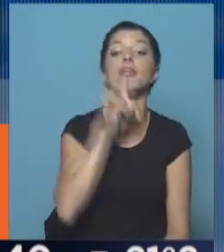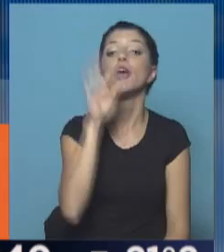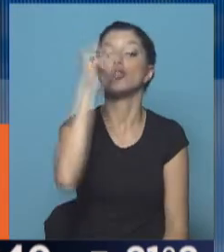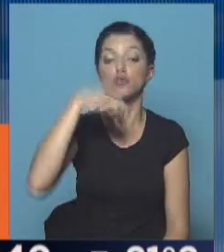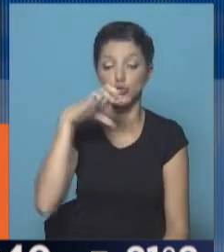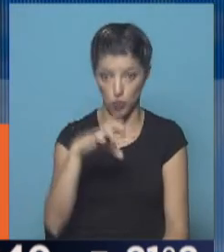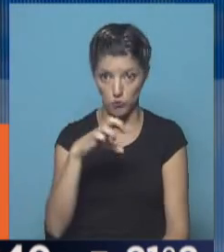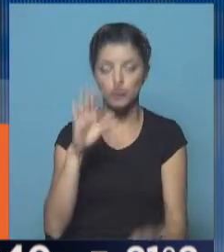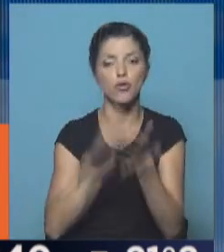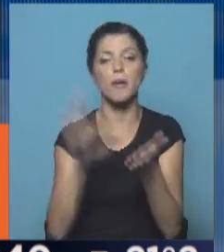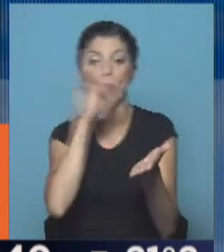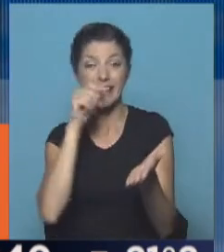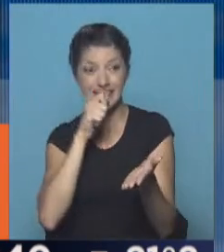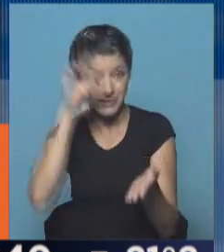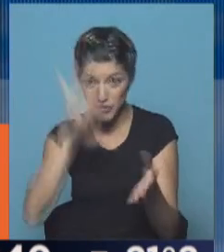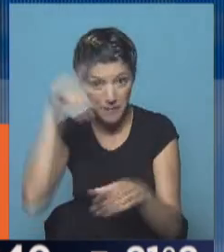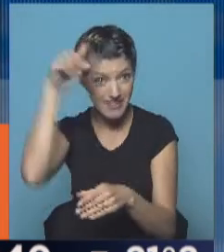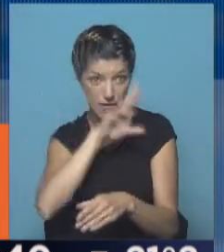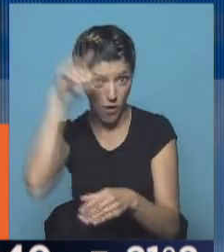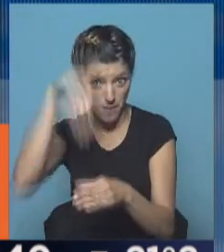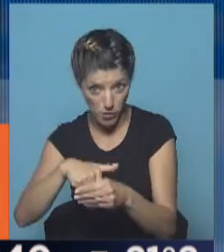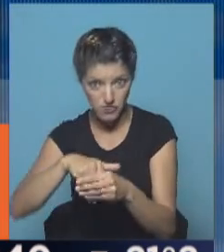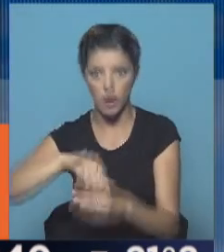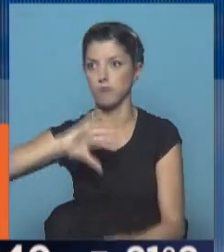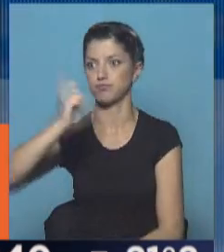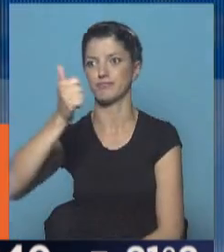votaran solamente las mujeres, ganaría Hillary